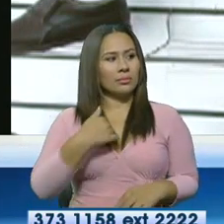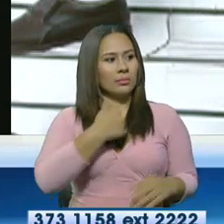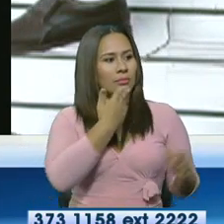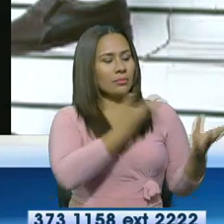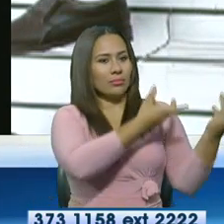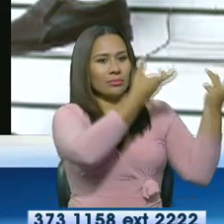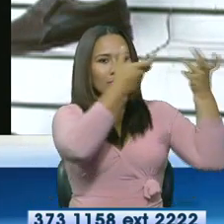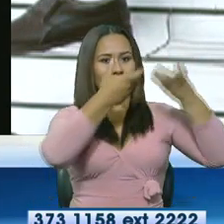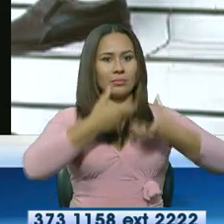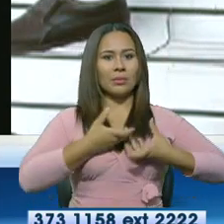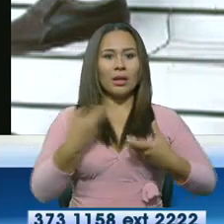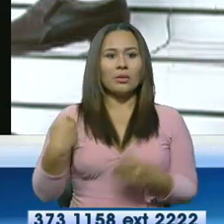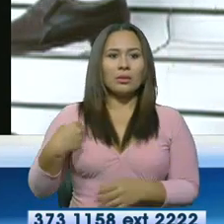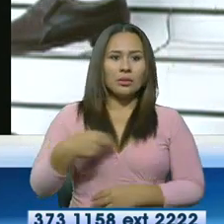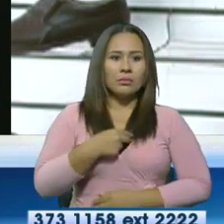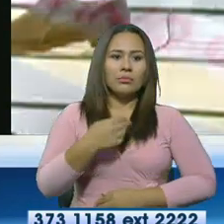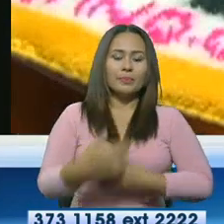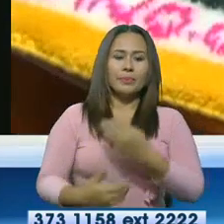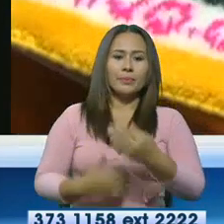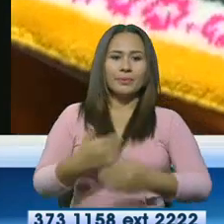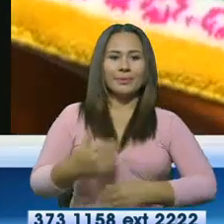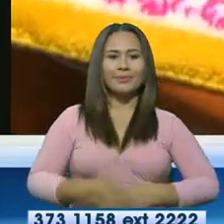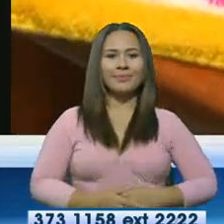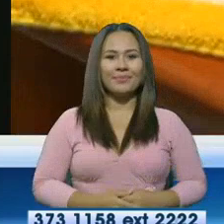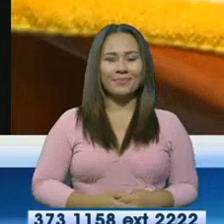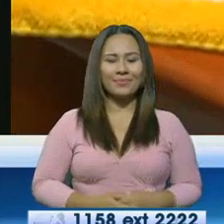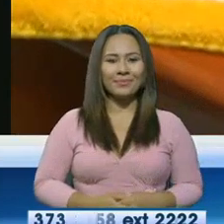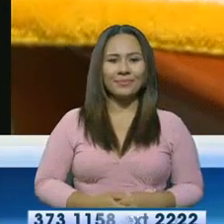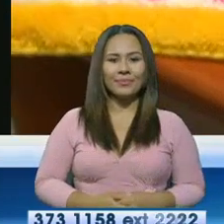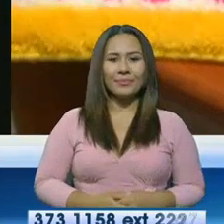de que nosotros hemos adquirido.